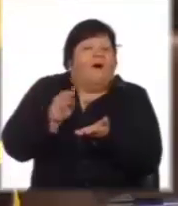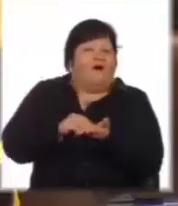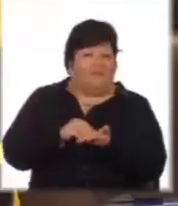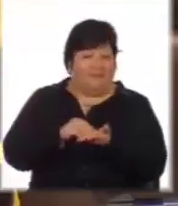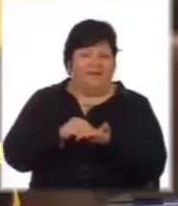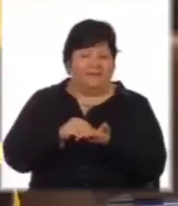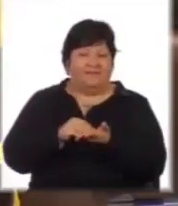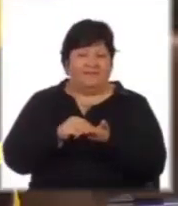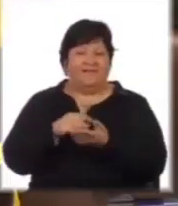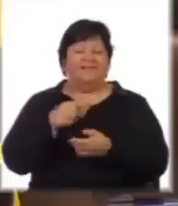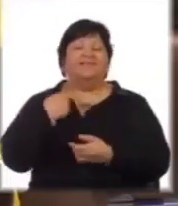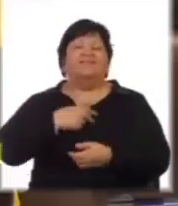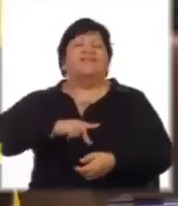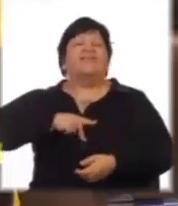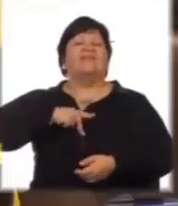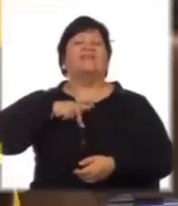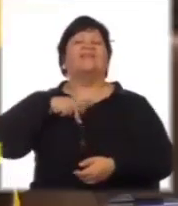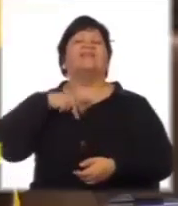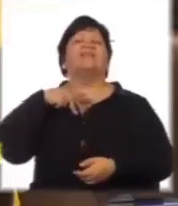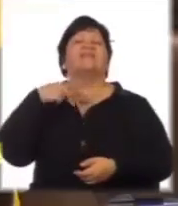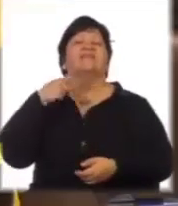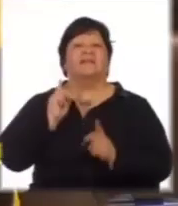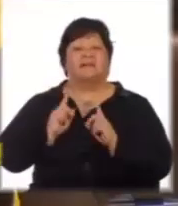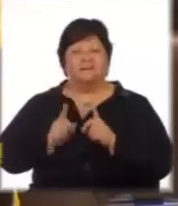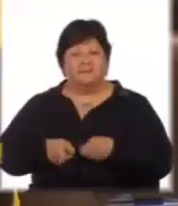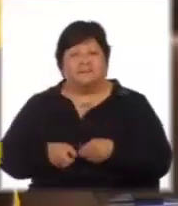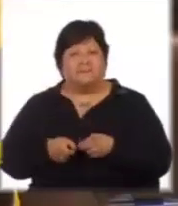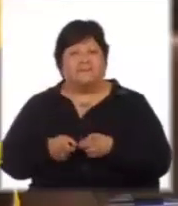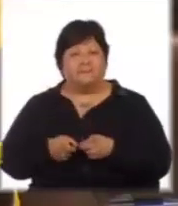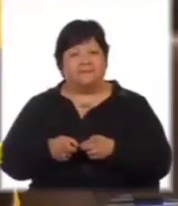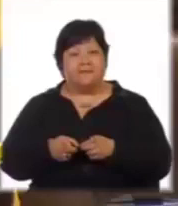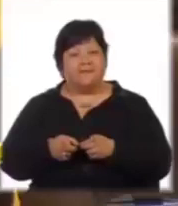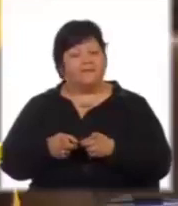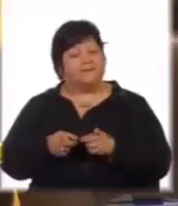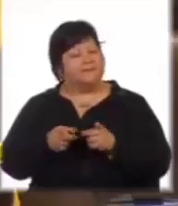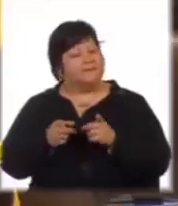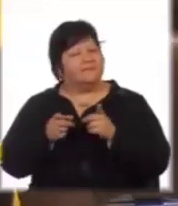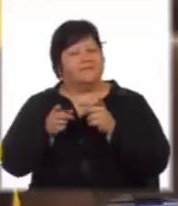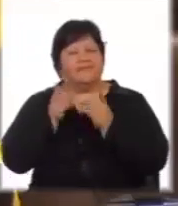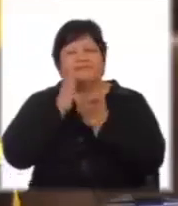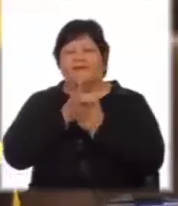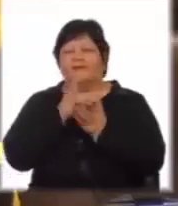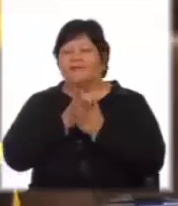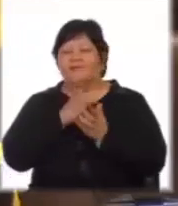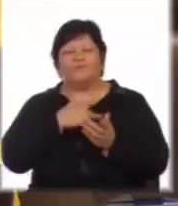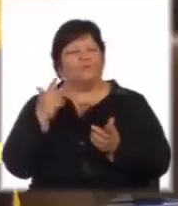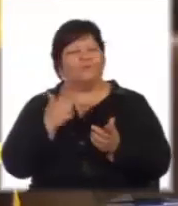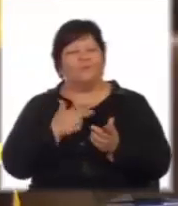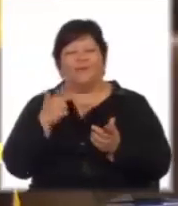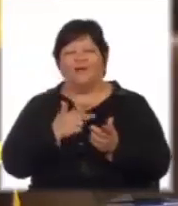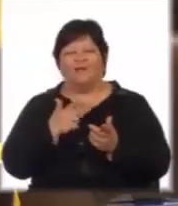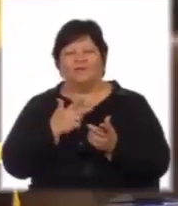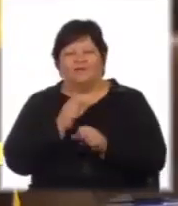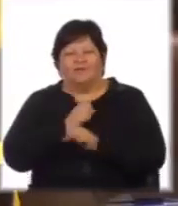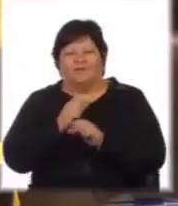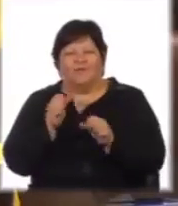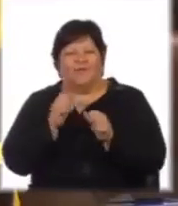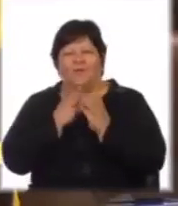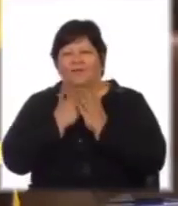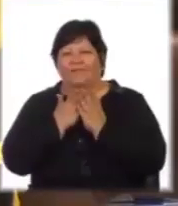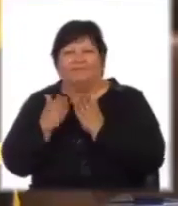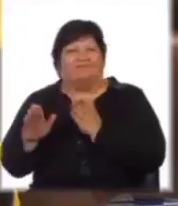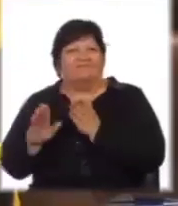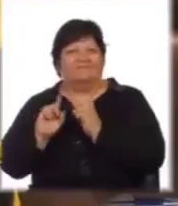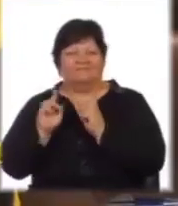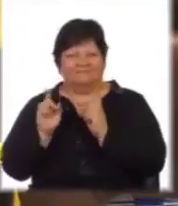actitud de dignidad, es, por sobre todas las cosas, una cuestión de derechos humanos ineludible. Hoy